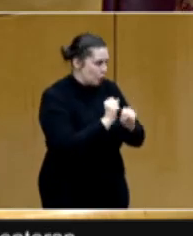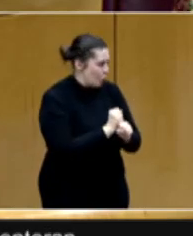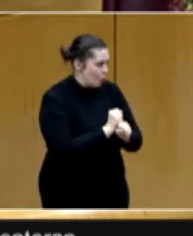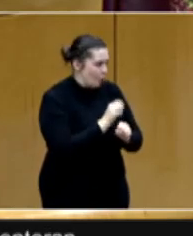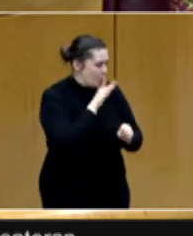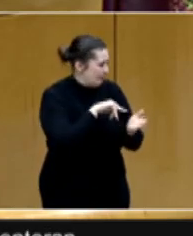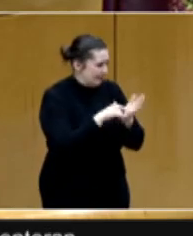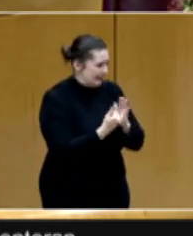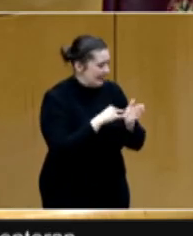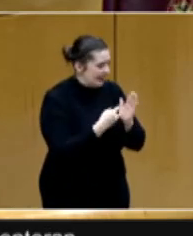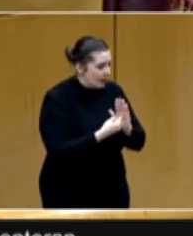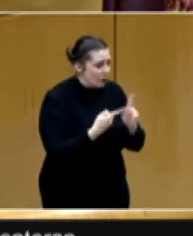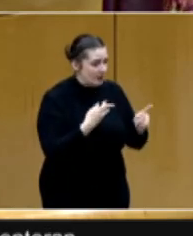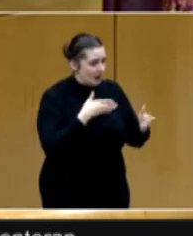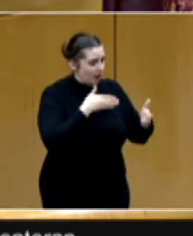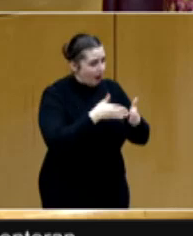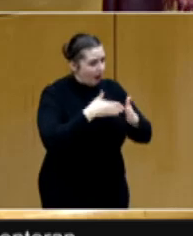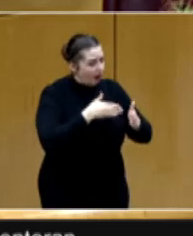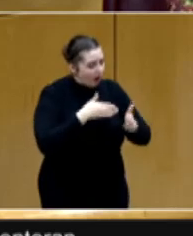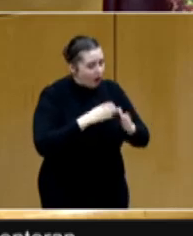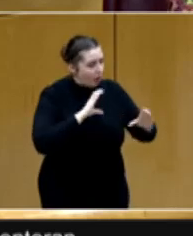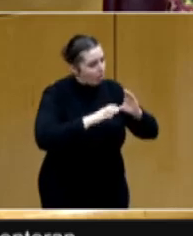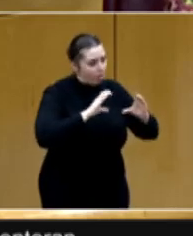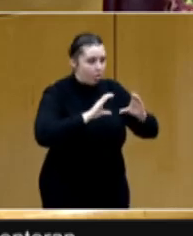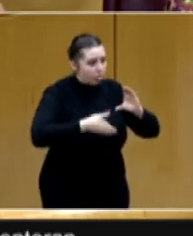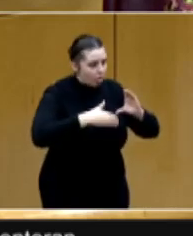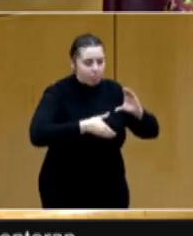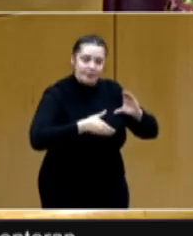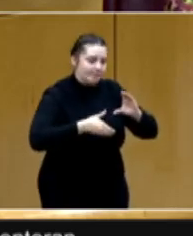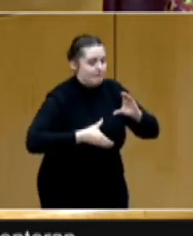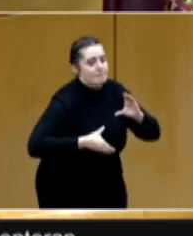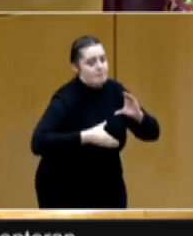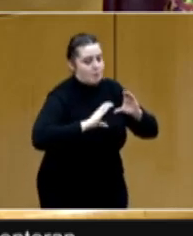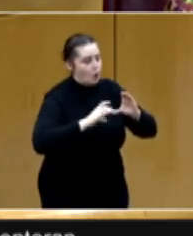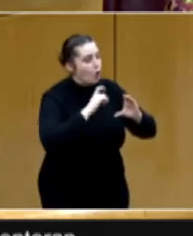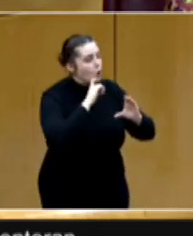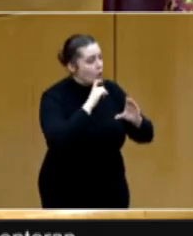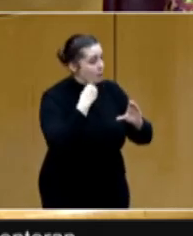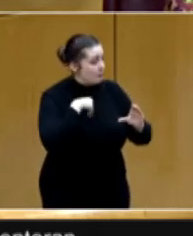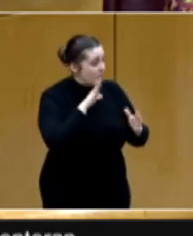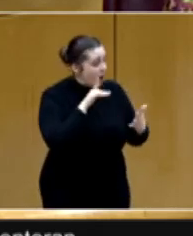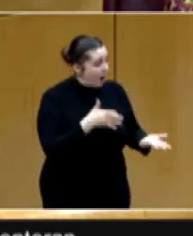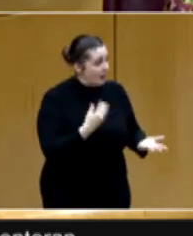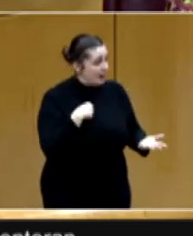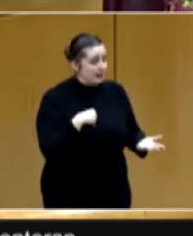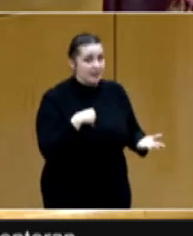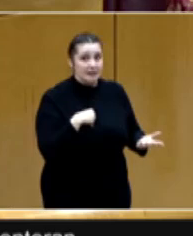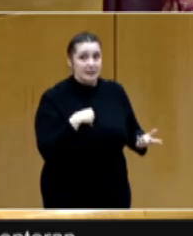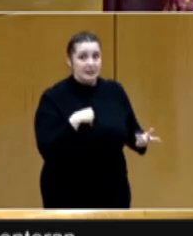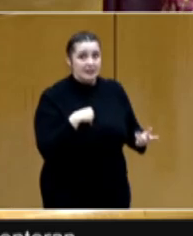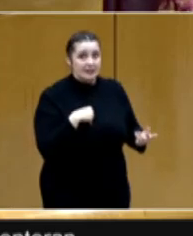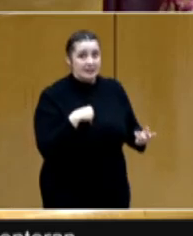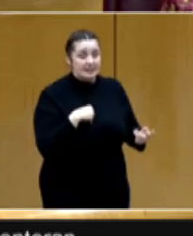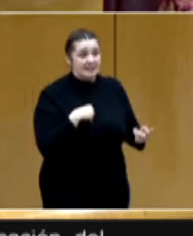esas barreras de comprensión hay que eliminarlas a través de sistemas como los que ahora ya no son una Mera